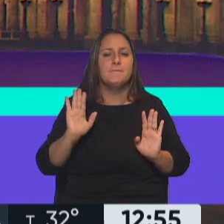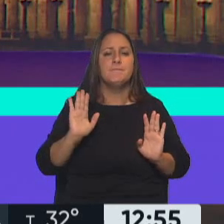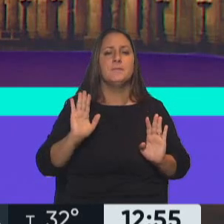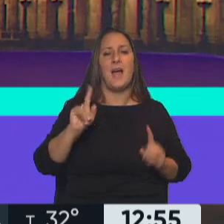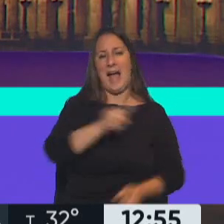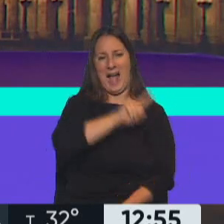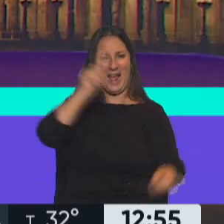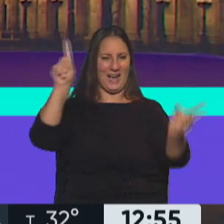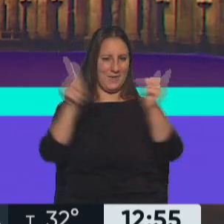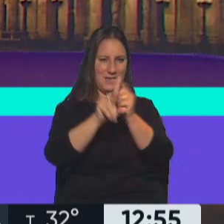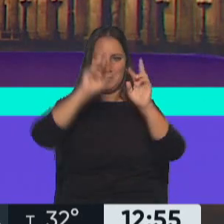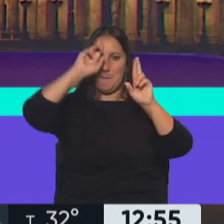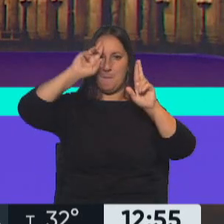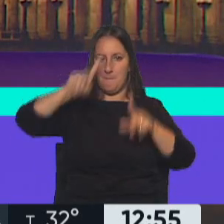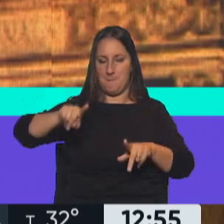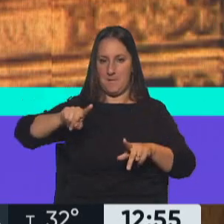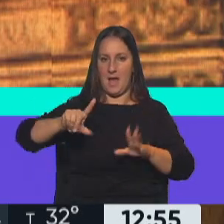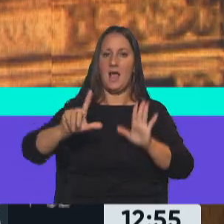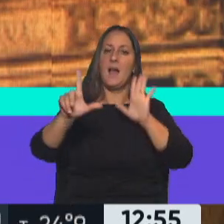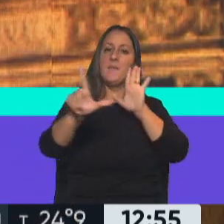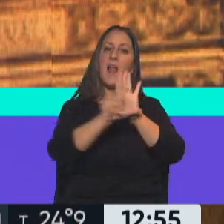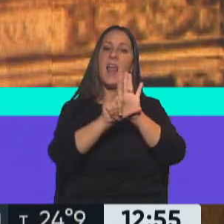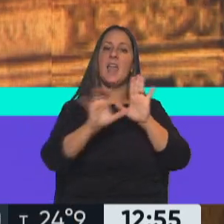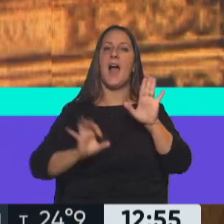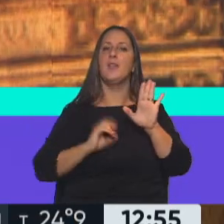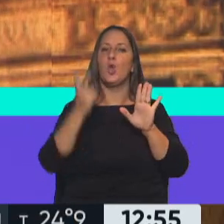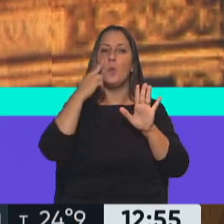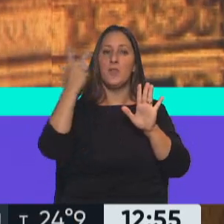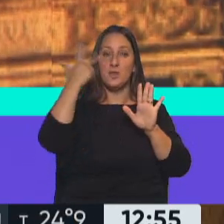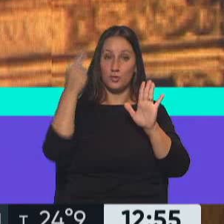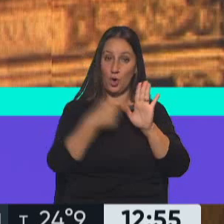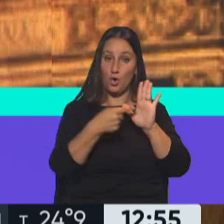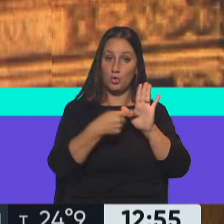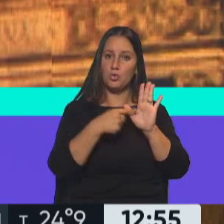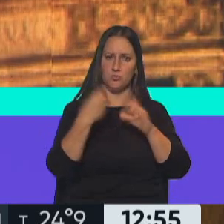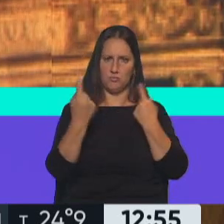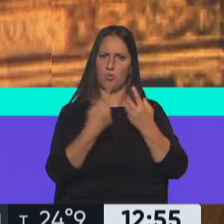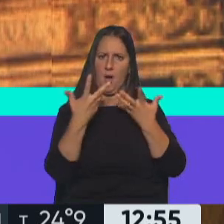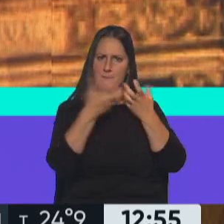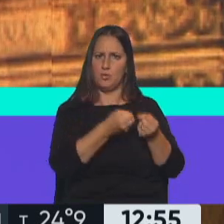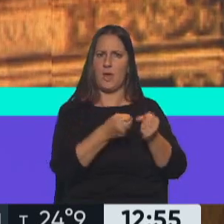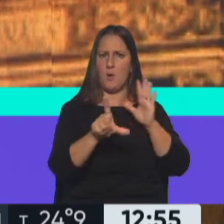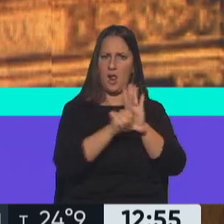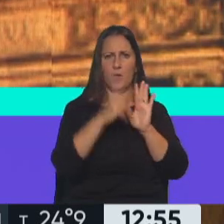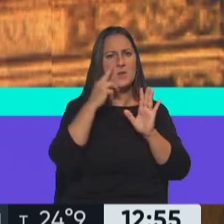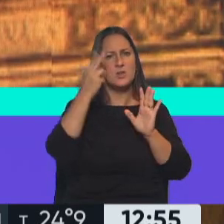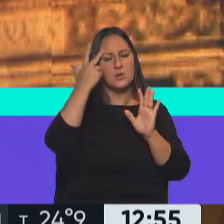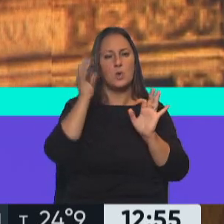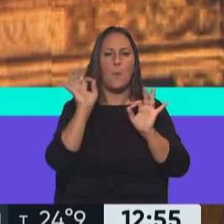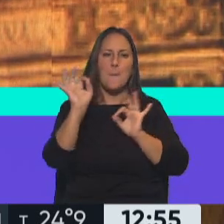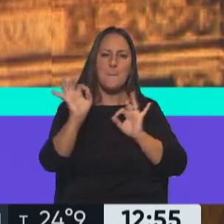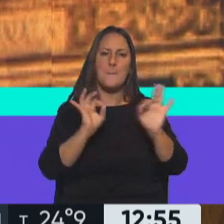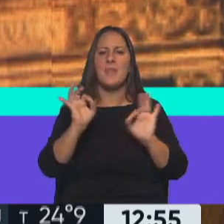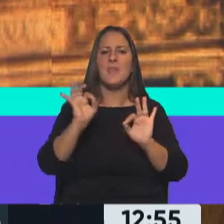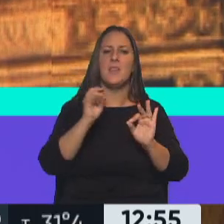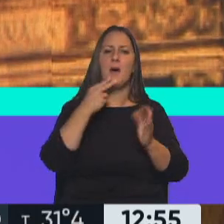camino inverso, se tomó la famosa ley del año 2018, que muchos apoyamos, era una manera de moderar esos